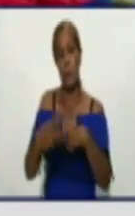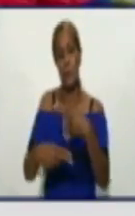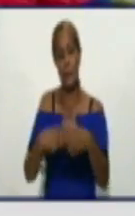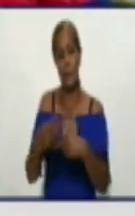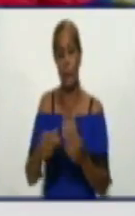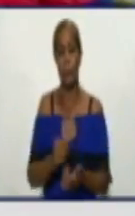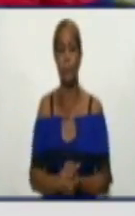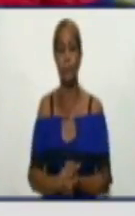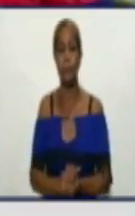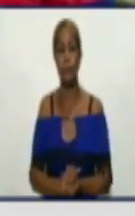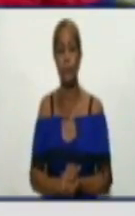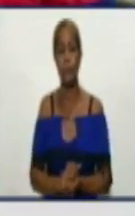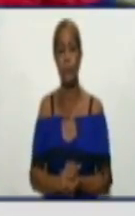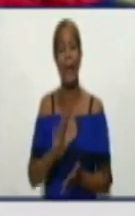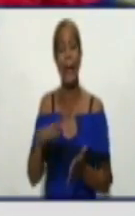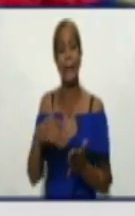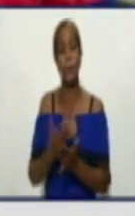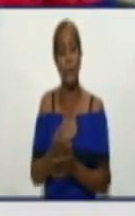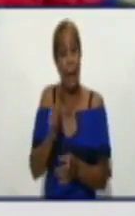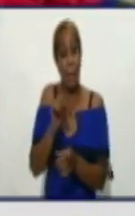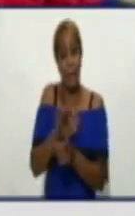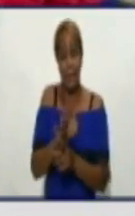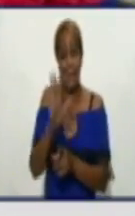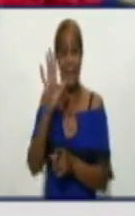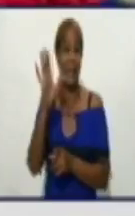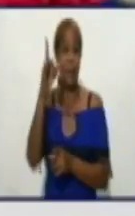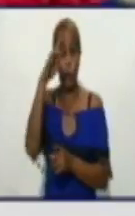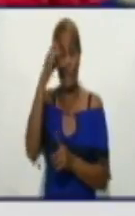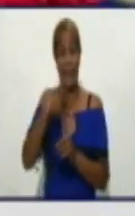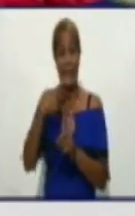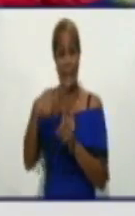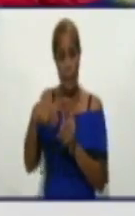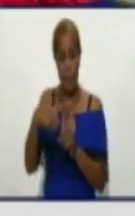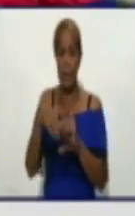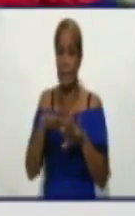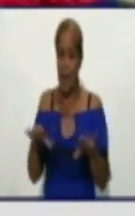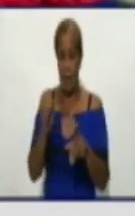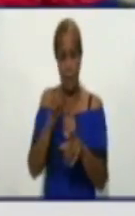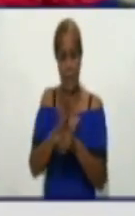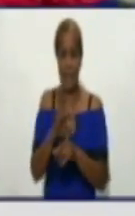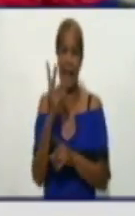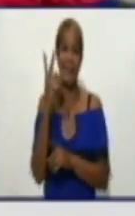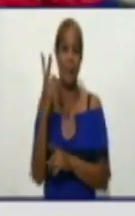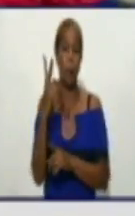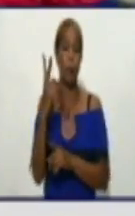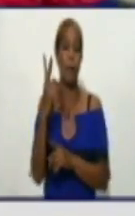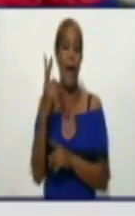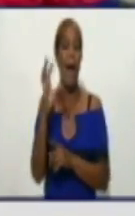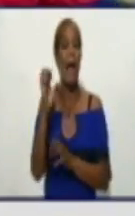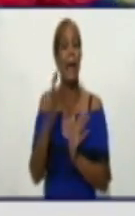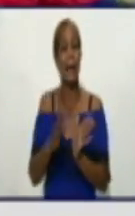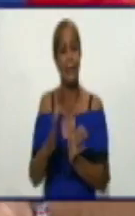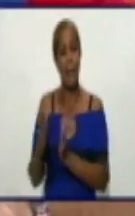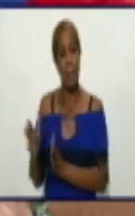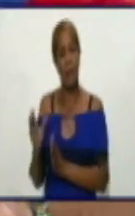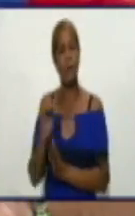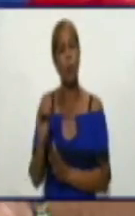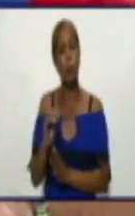septiembre comienza la segunda etapa, que es donde entra a realizarse la revisión técnica.